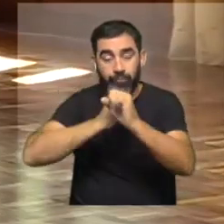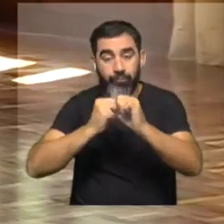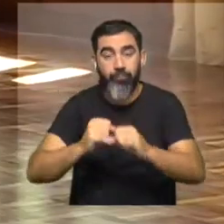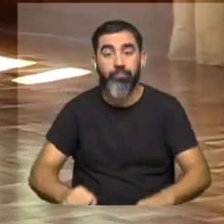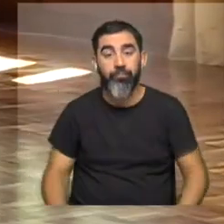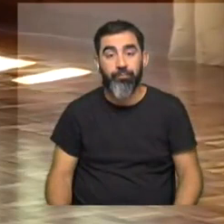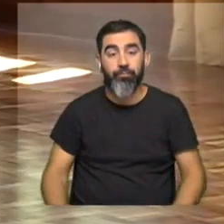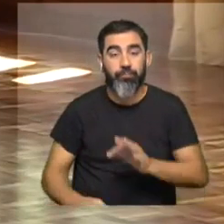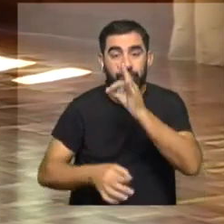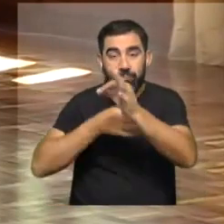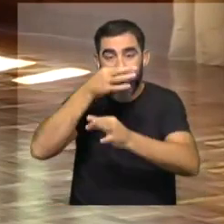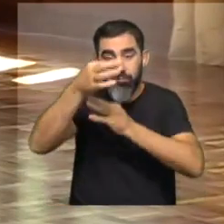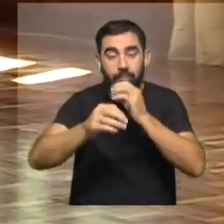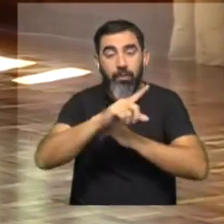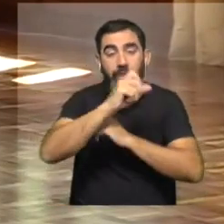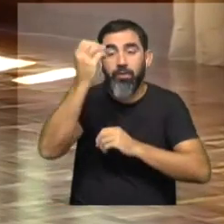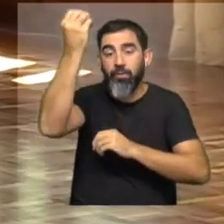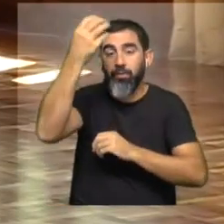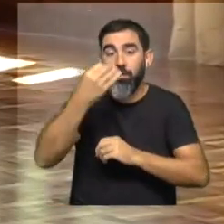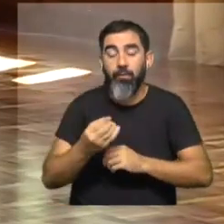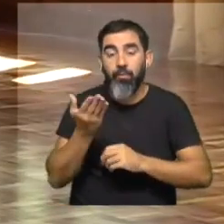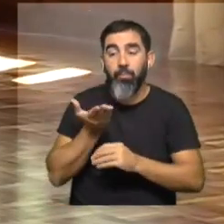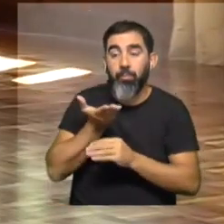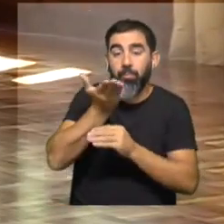Se explicó que estos 100 semáforos son